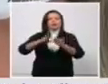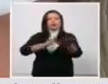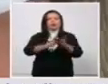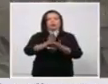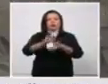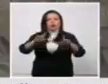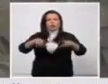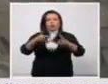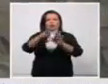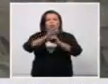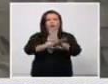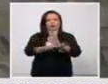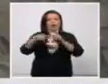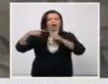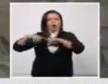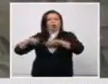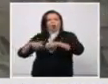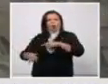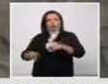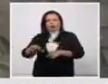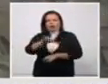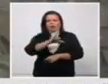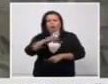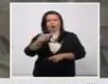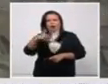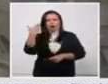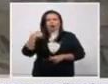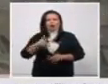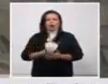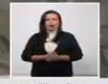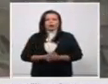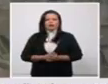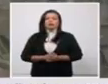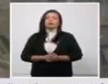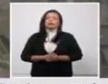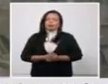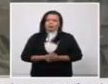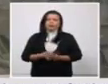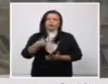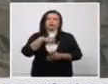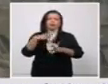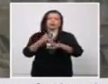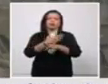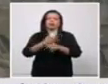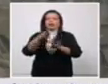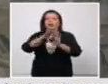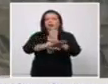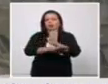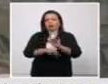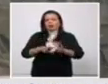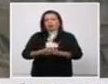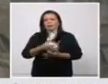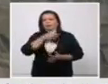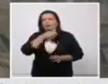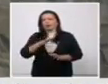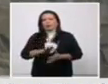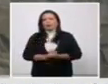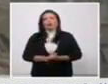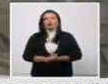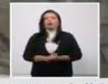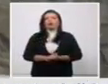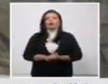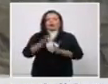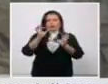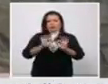hablar? Sí, por supuesto, cómo no. Hay un grupo de medidas desde el cierre de los bares, de los restaurantes, de